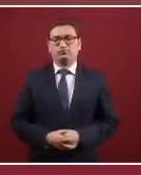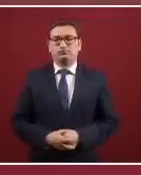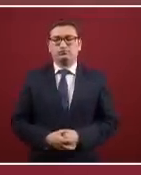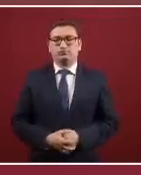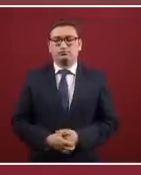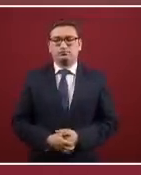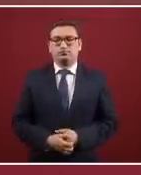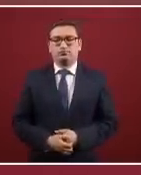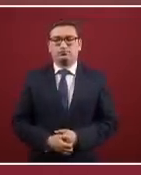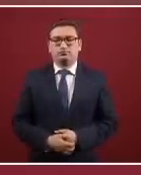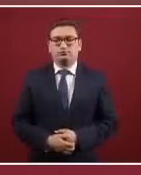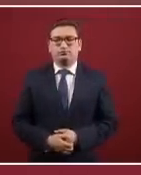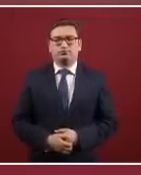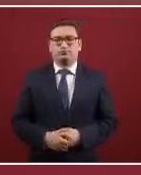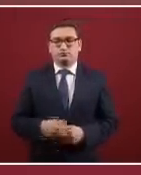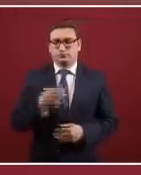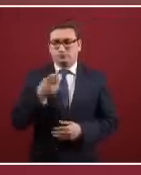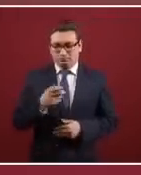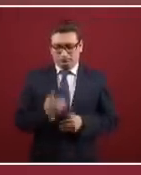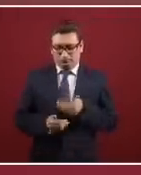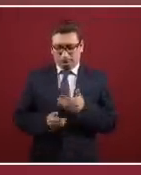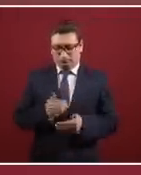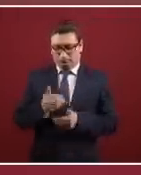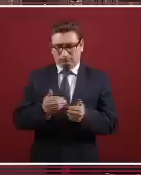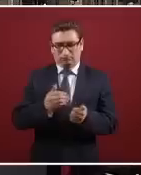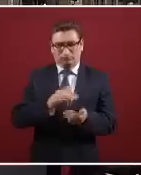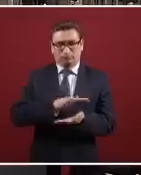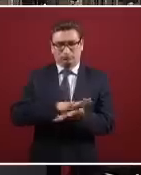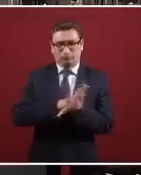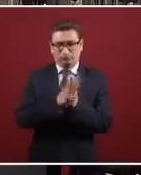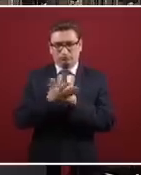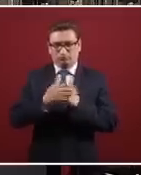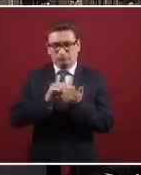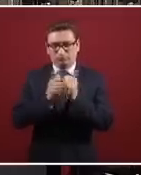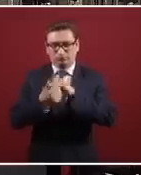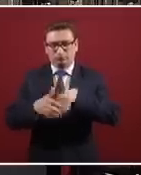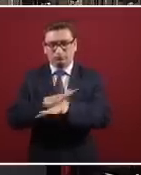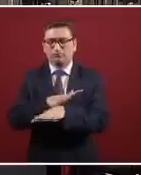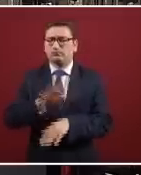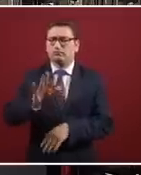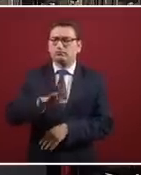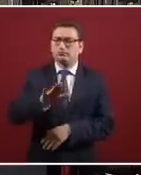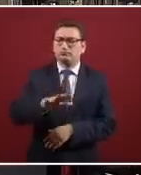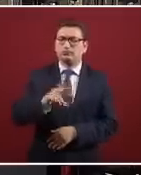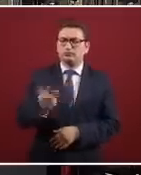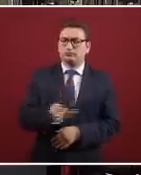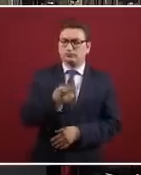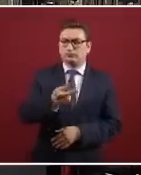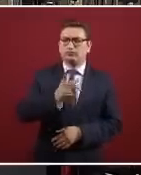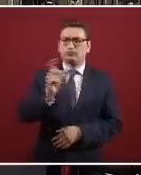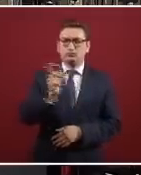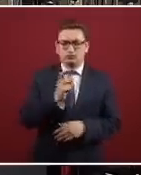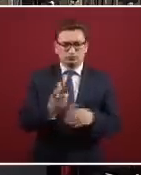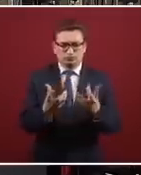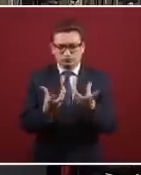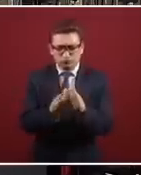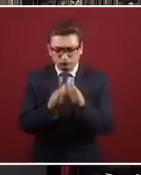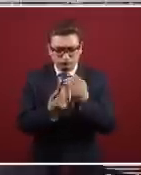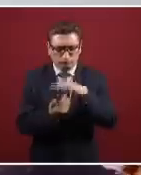Y ese es el proceso de transformación, de cambio. ¿Cuándo inician estas mesas? ¿Cuándo iniciarán estos? Hoy lo